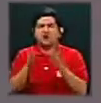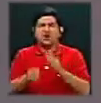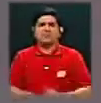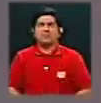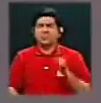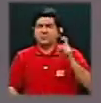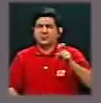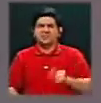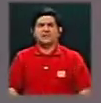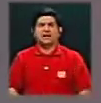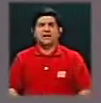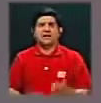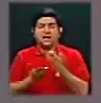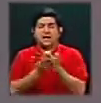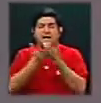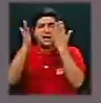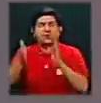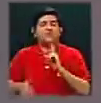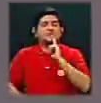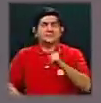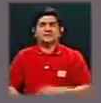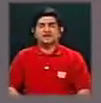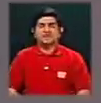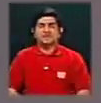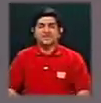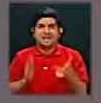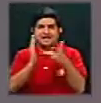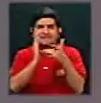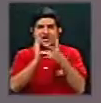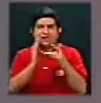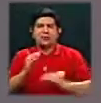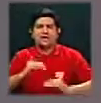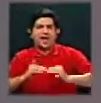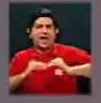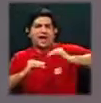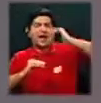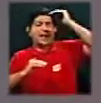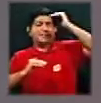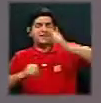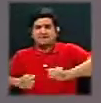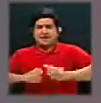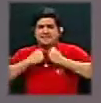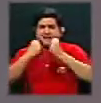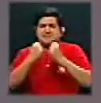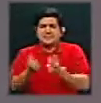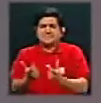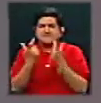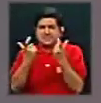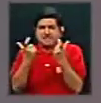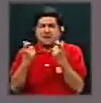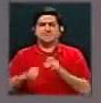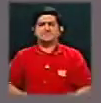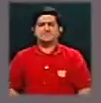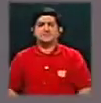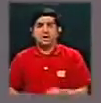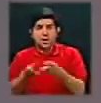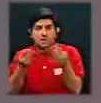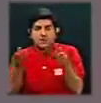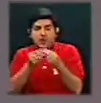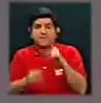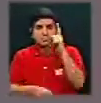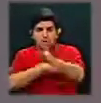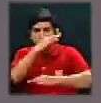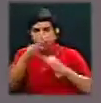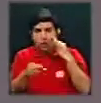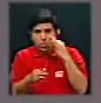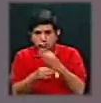llama, lo que los economistas acostumbran llamar tecnologías altamente intensivas en capital, de manera que para producir una